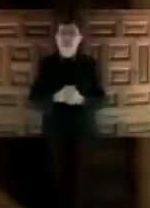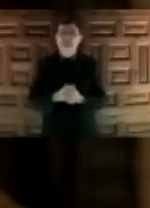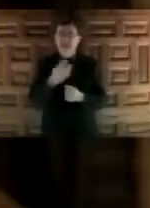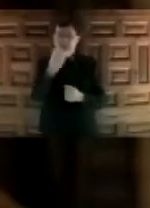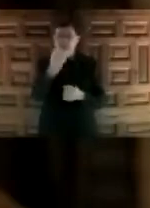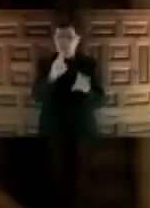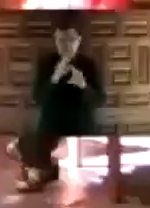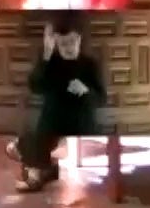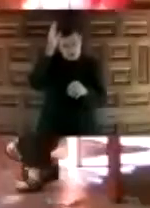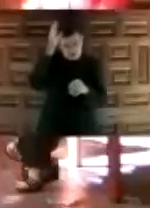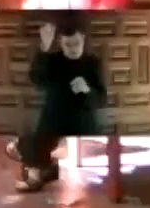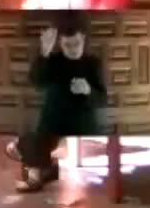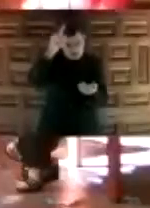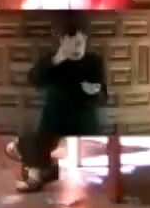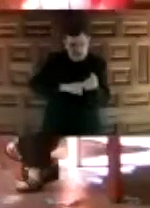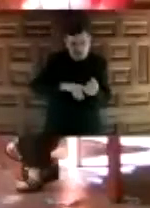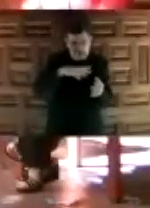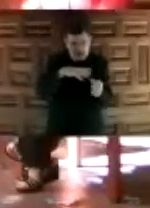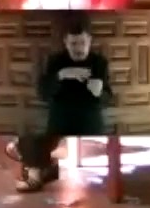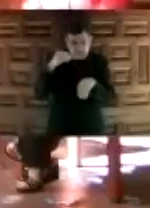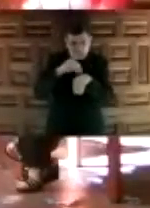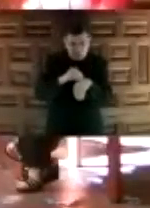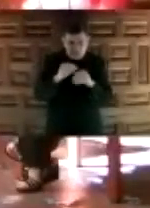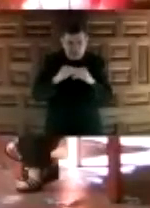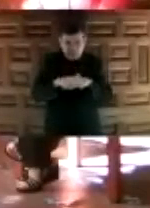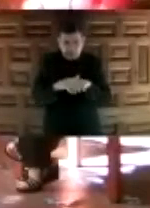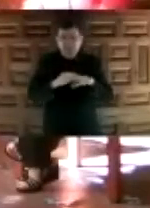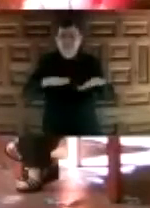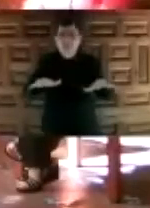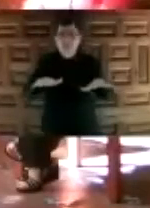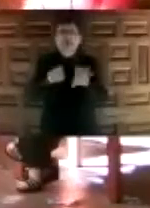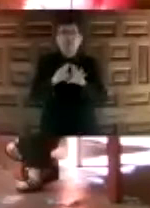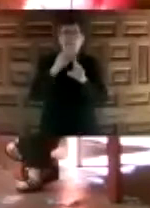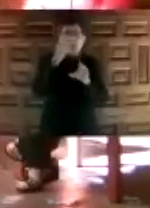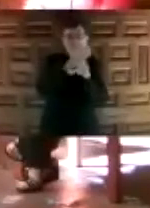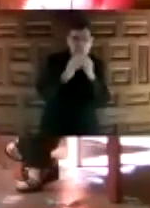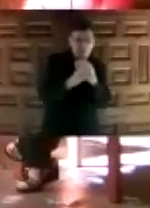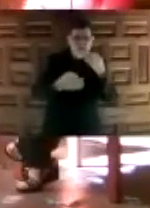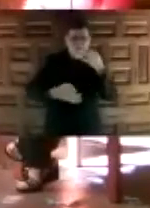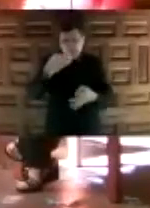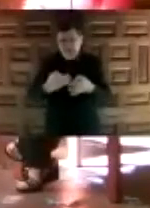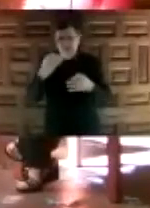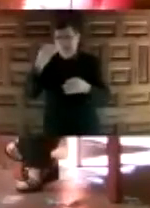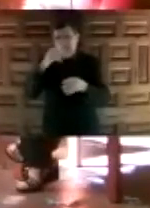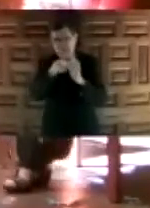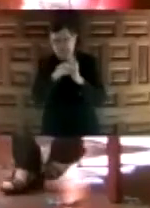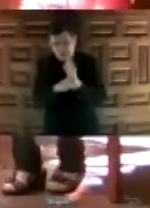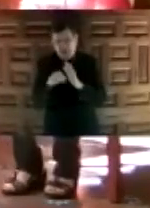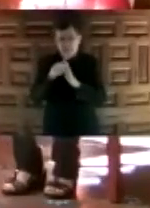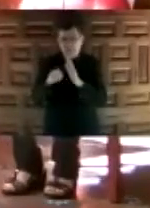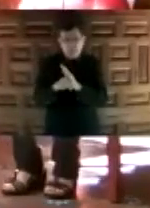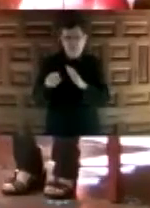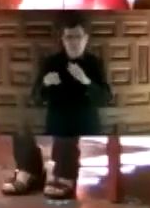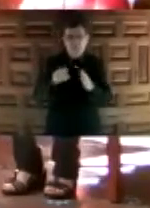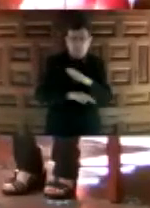como un concepto articulador, una trama de significados ontológicos, filosóficos, jurídicos, normativos,